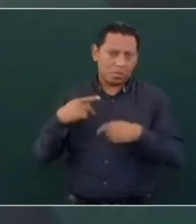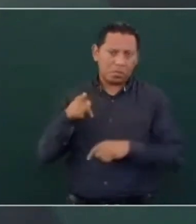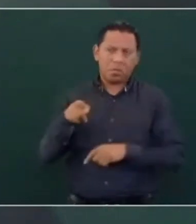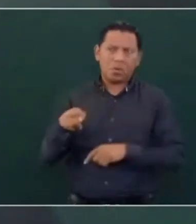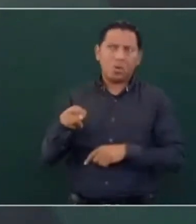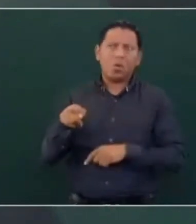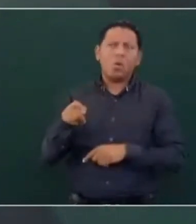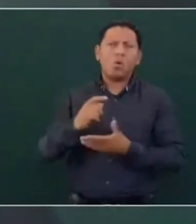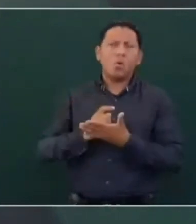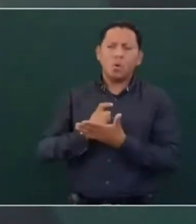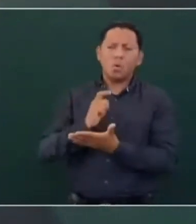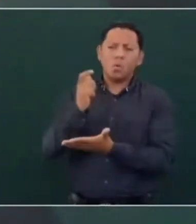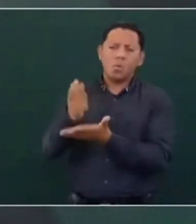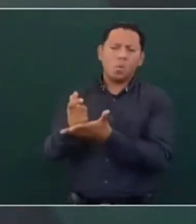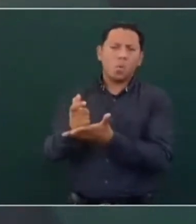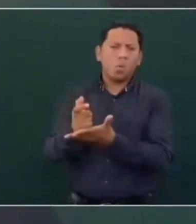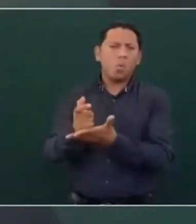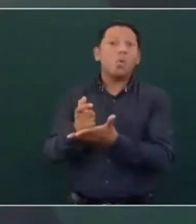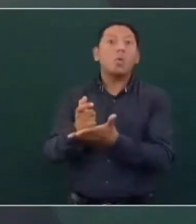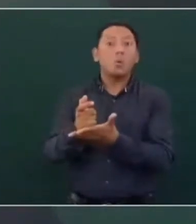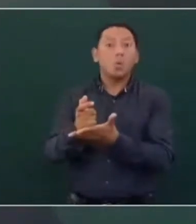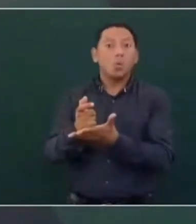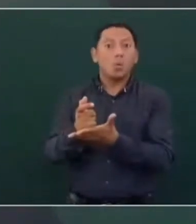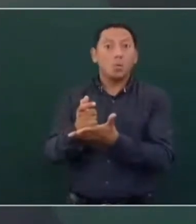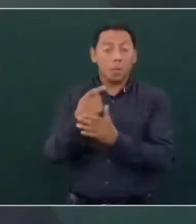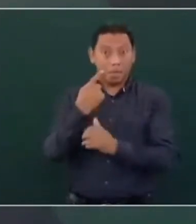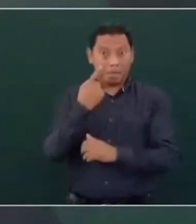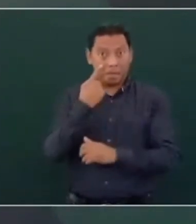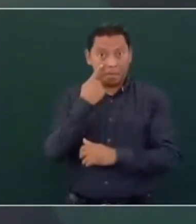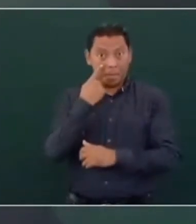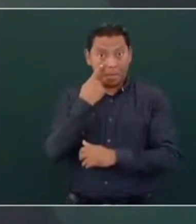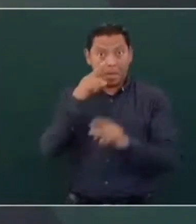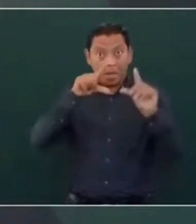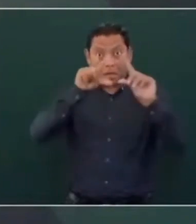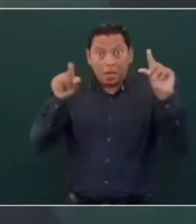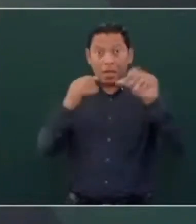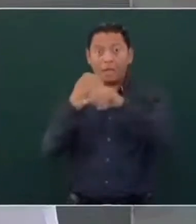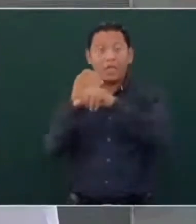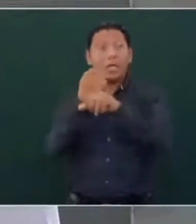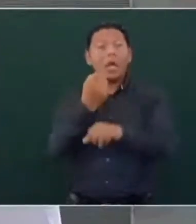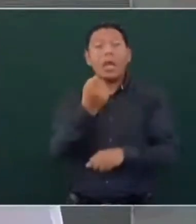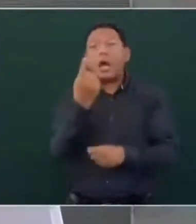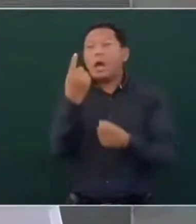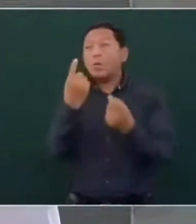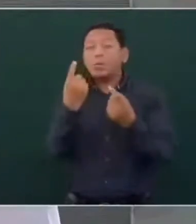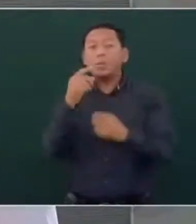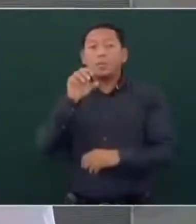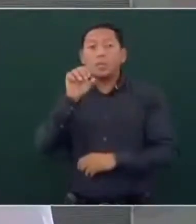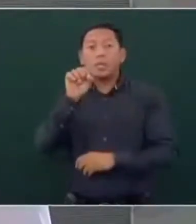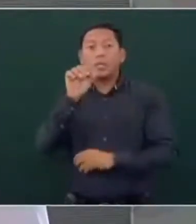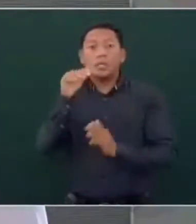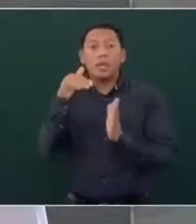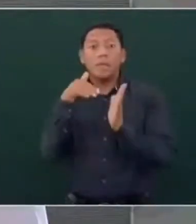está ganando hasta 60,000 pesos mensuales. Un fierrero